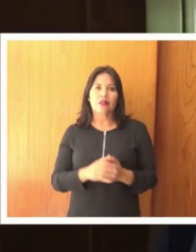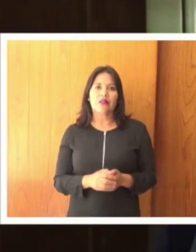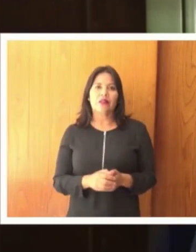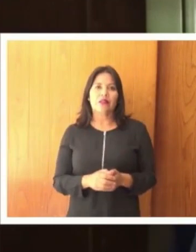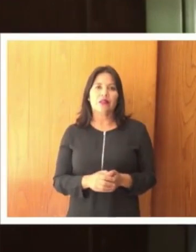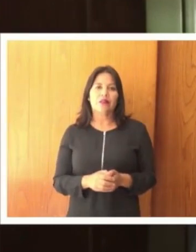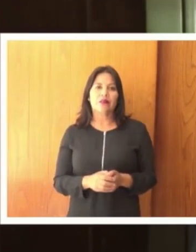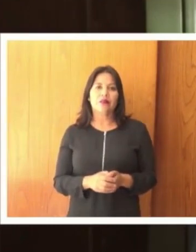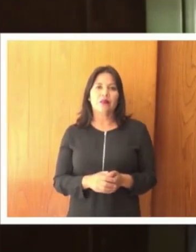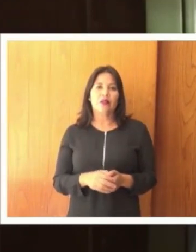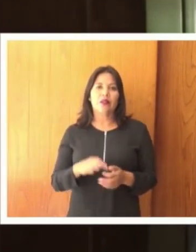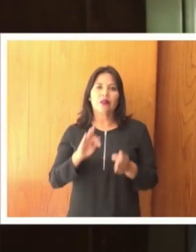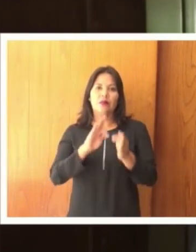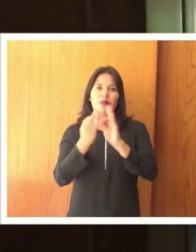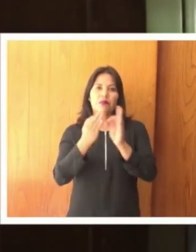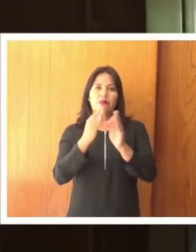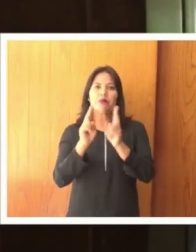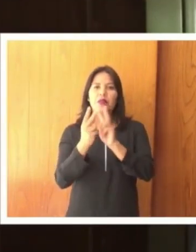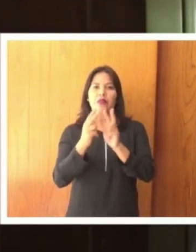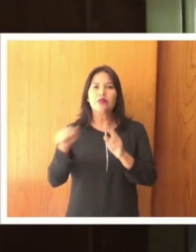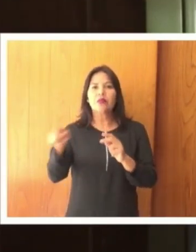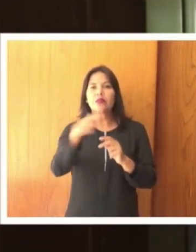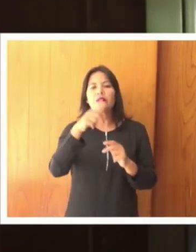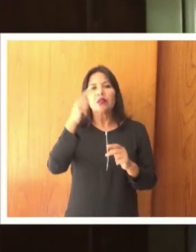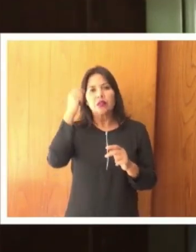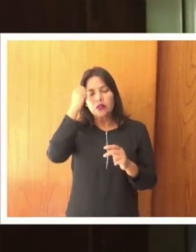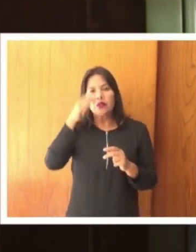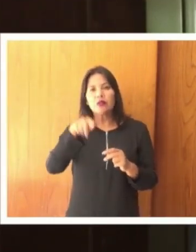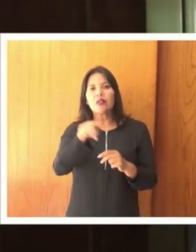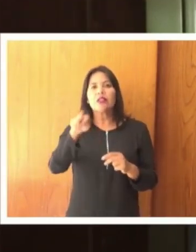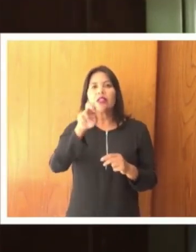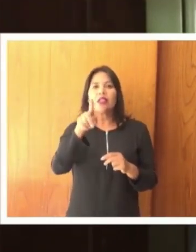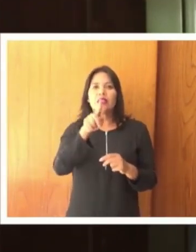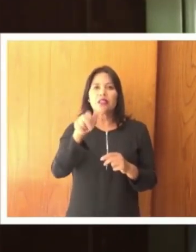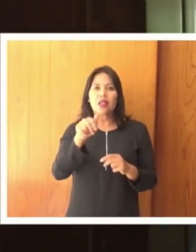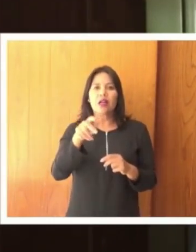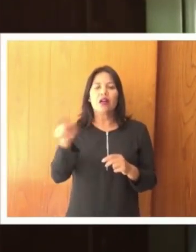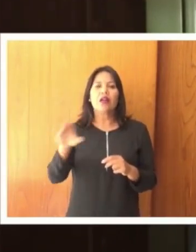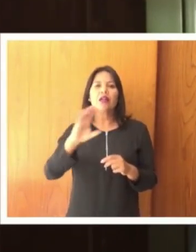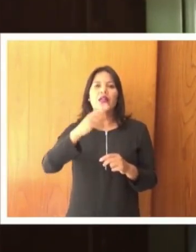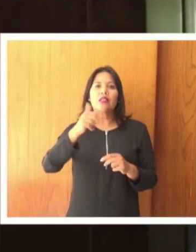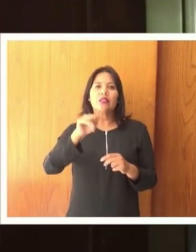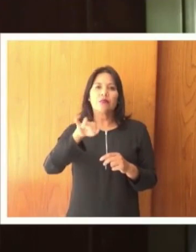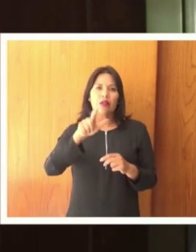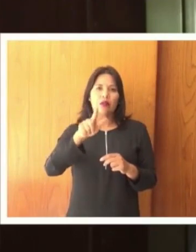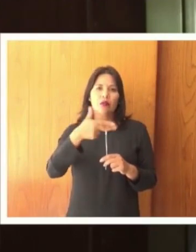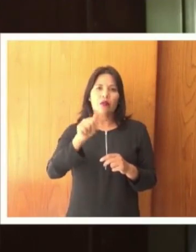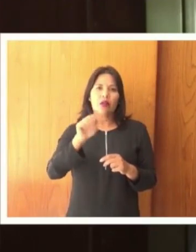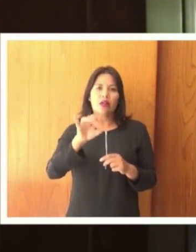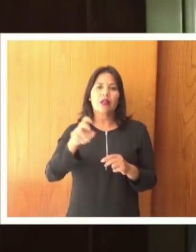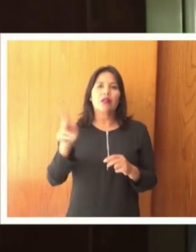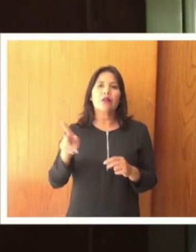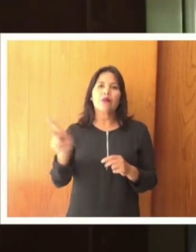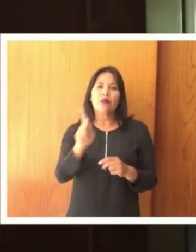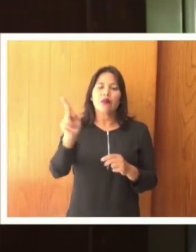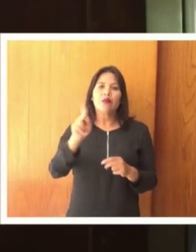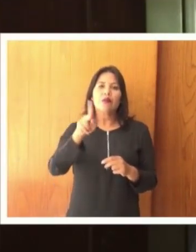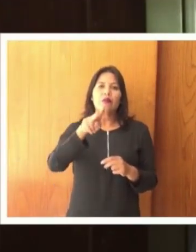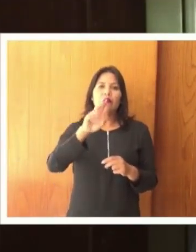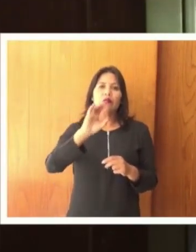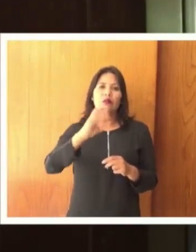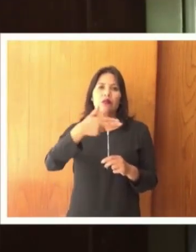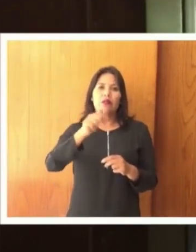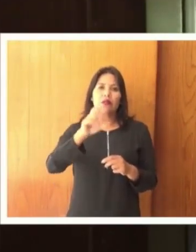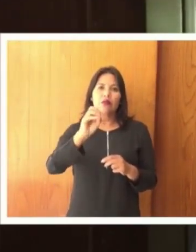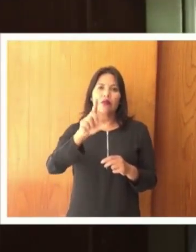los municipios que sé que están presentes de Nezahualcóyotl, de Chimalhuacán, de Chicoloapan, de Papalocla,